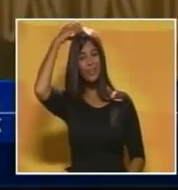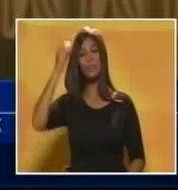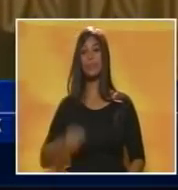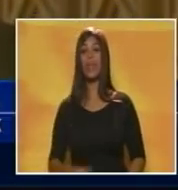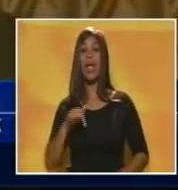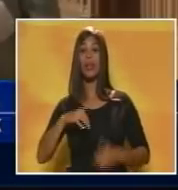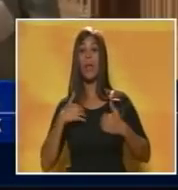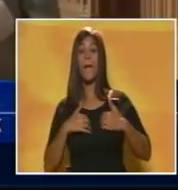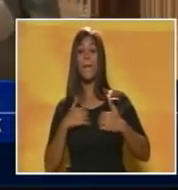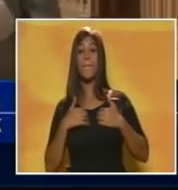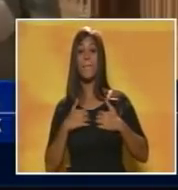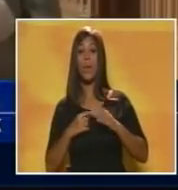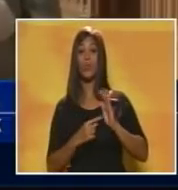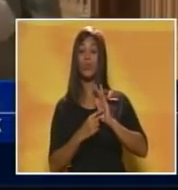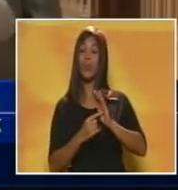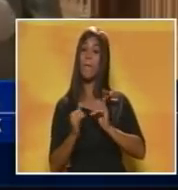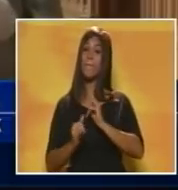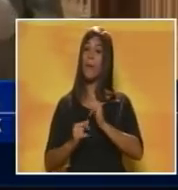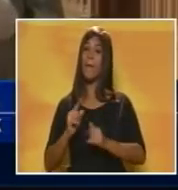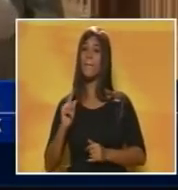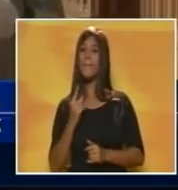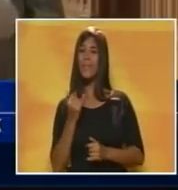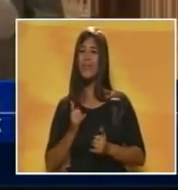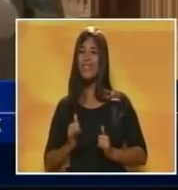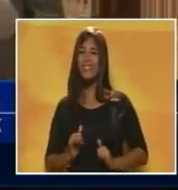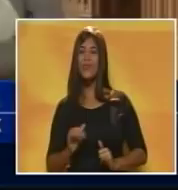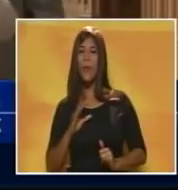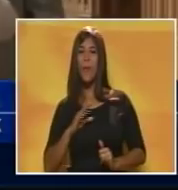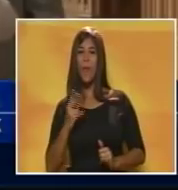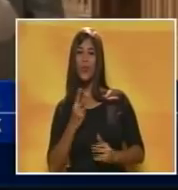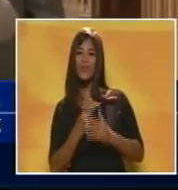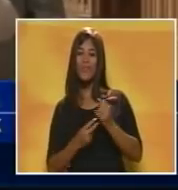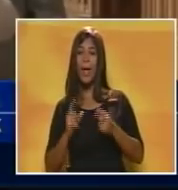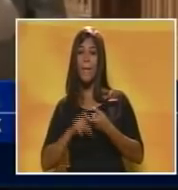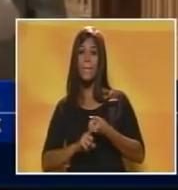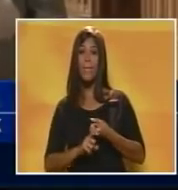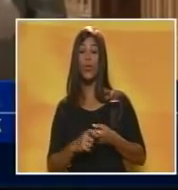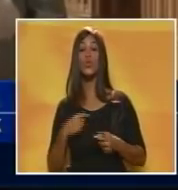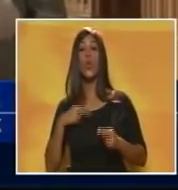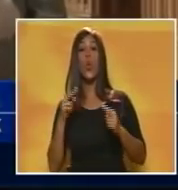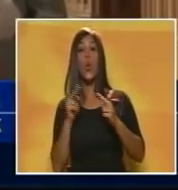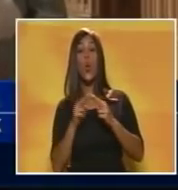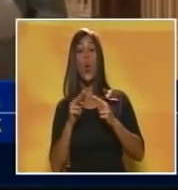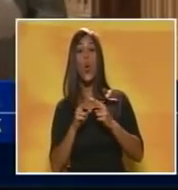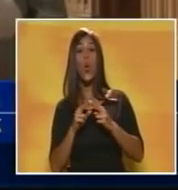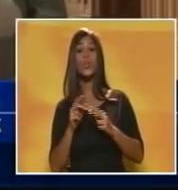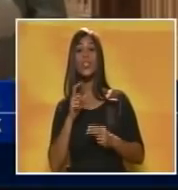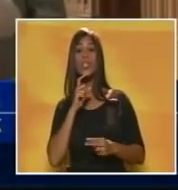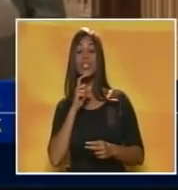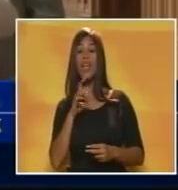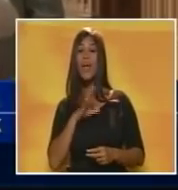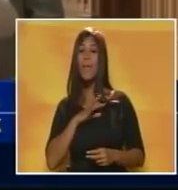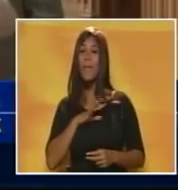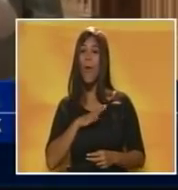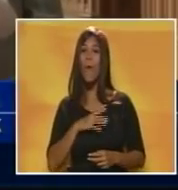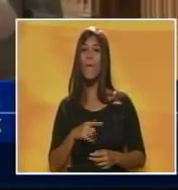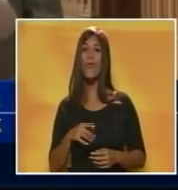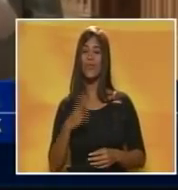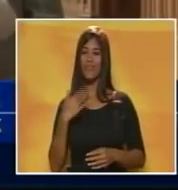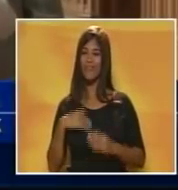miércoles, además de la presentación del primogénito de los duques de Sussex, también se dio a conocer la custodia del Archie